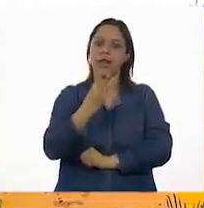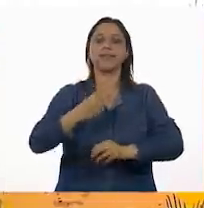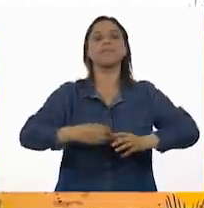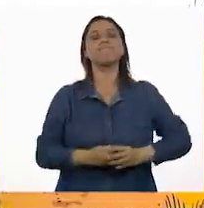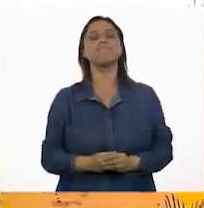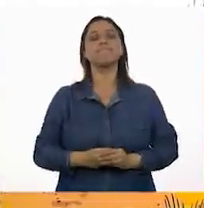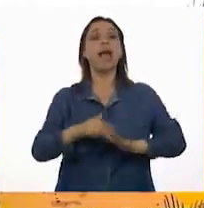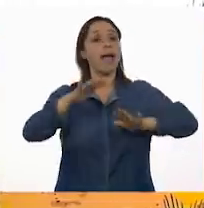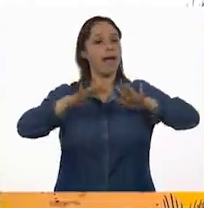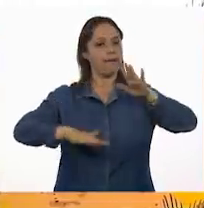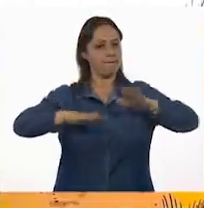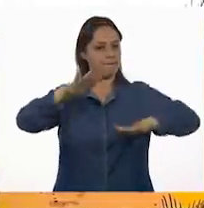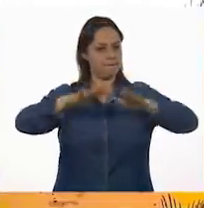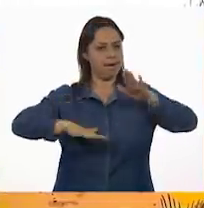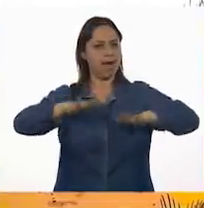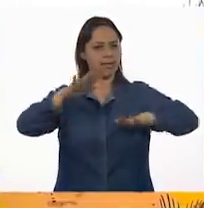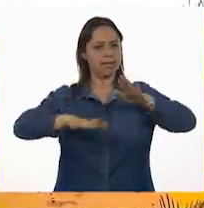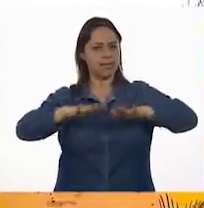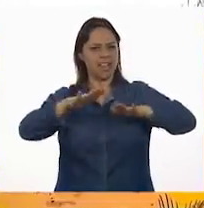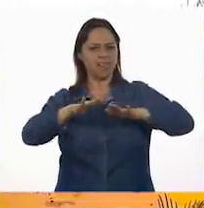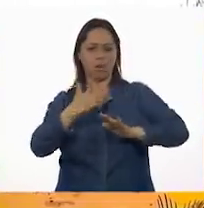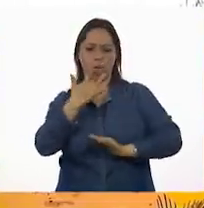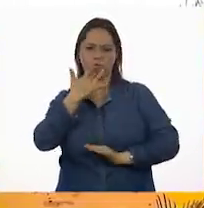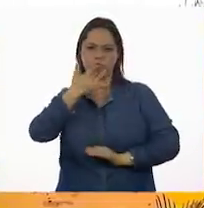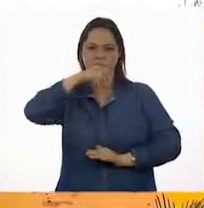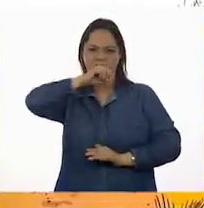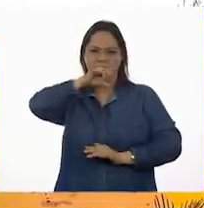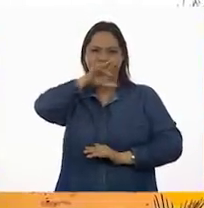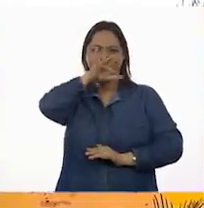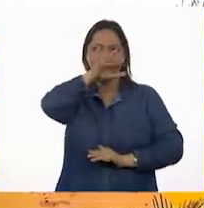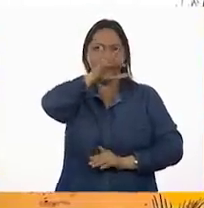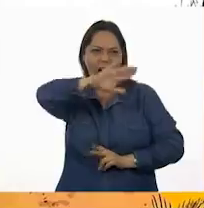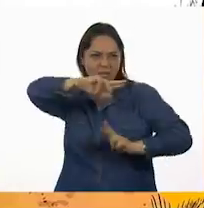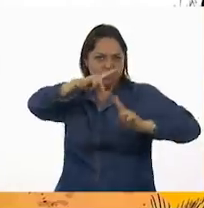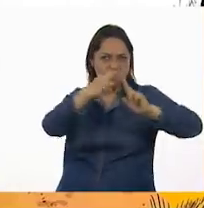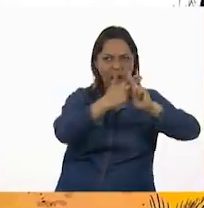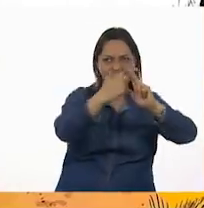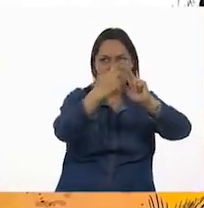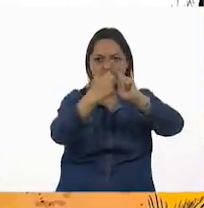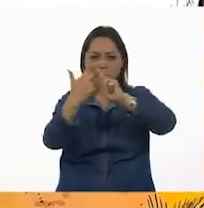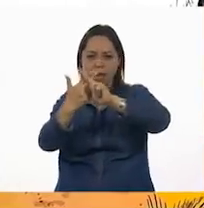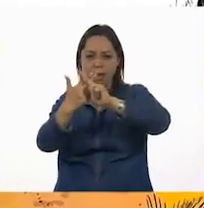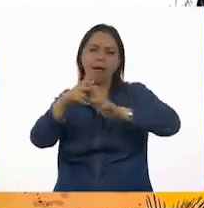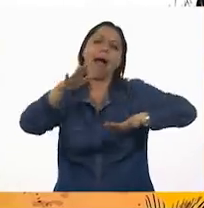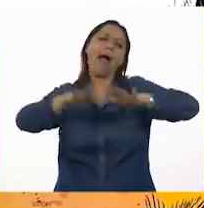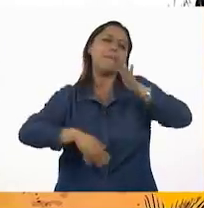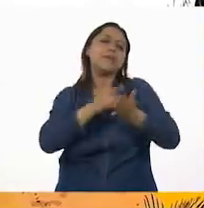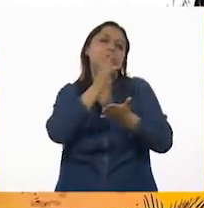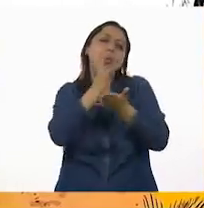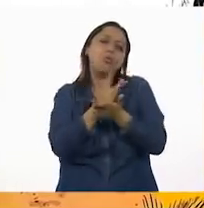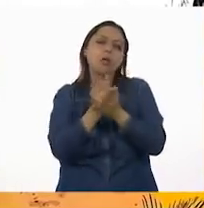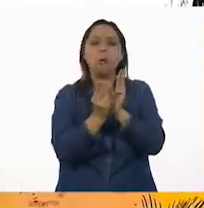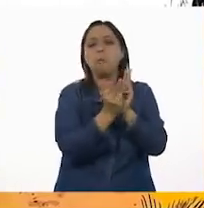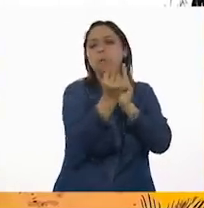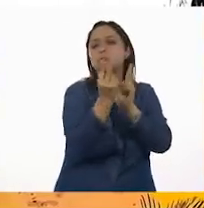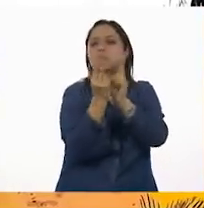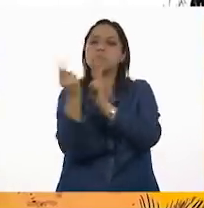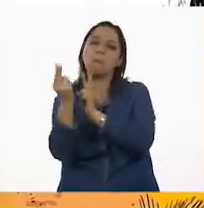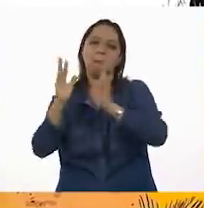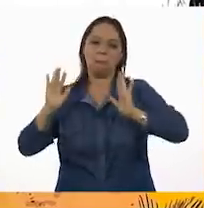Unas veces son matadragones, otras veces son simplemente vecinos y